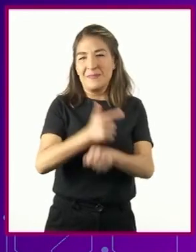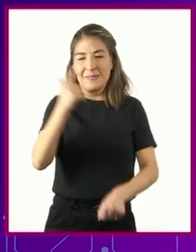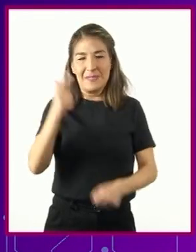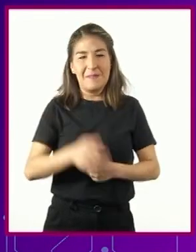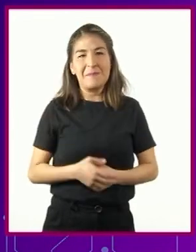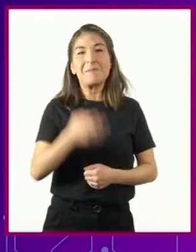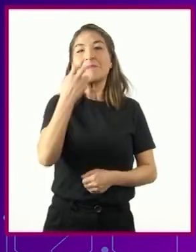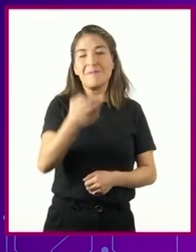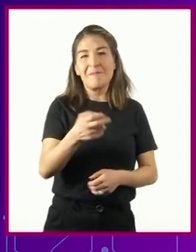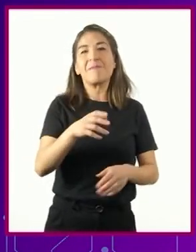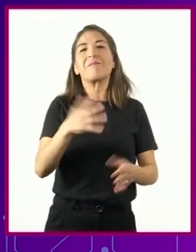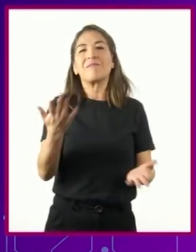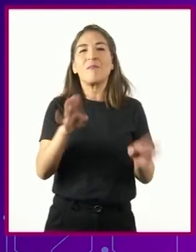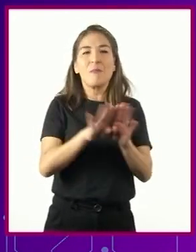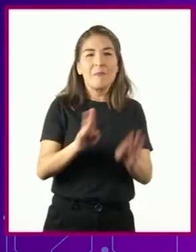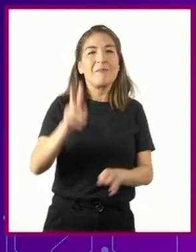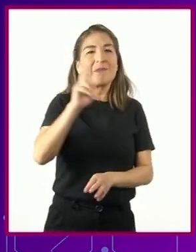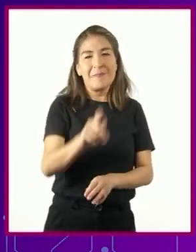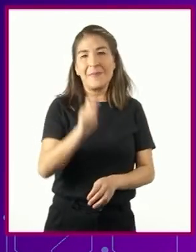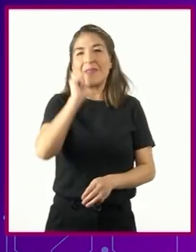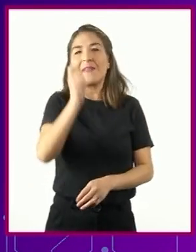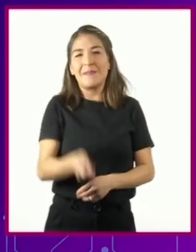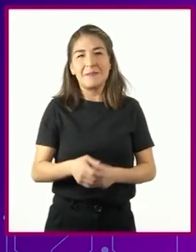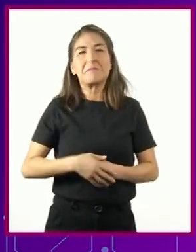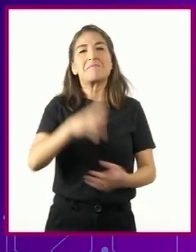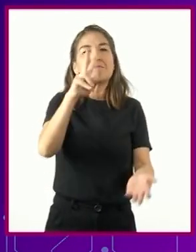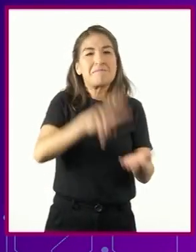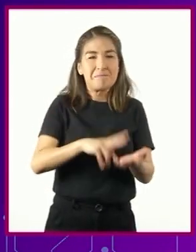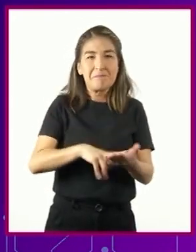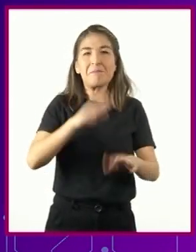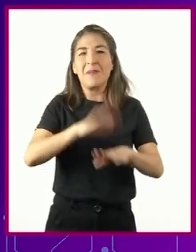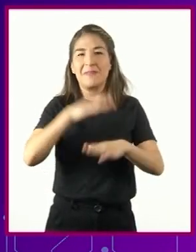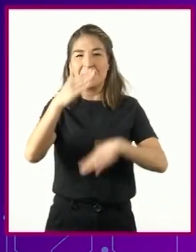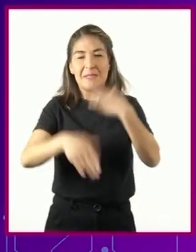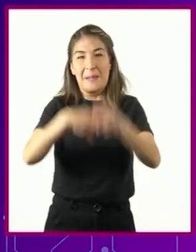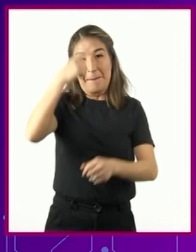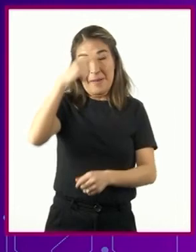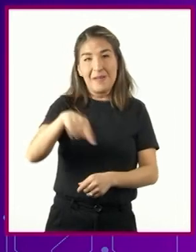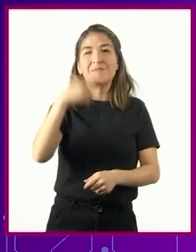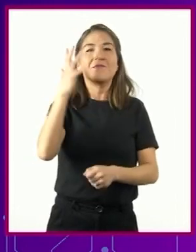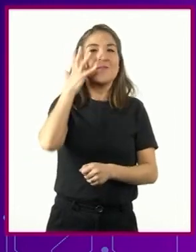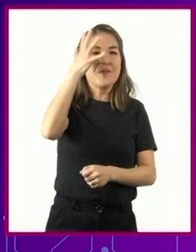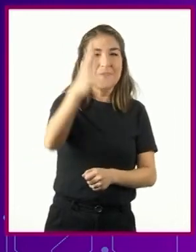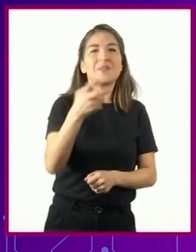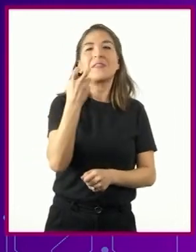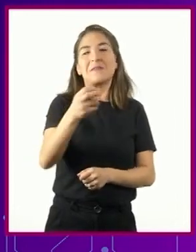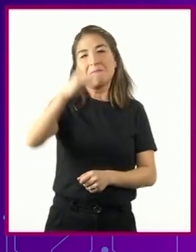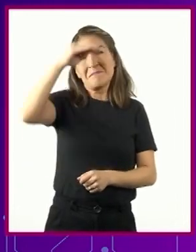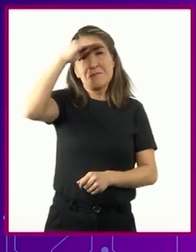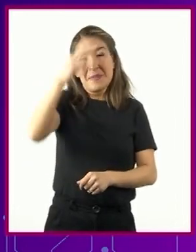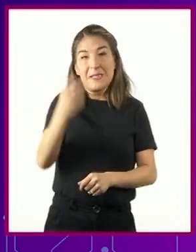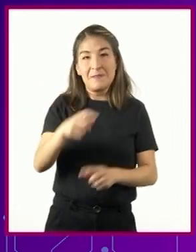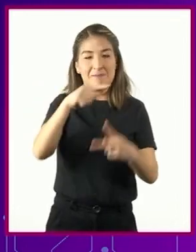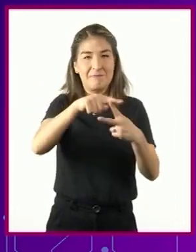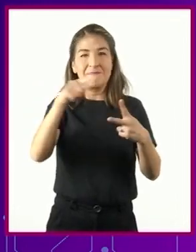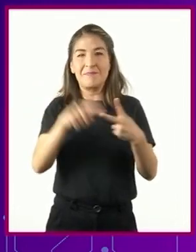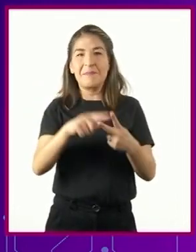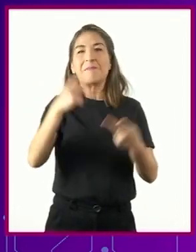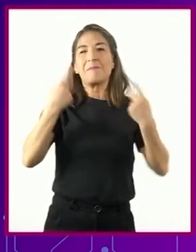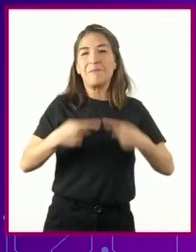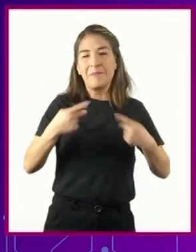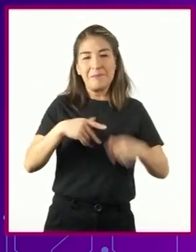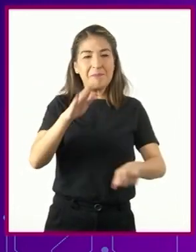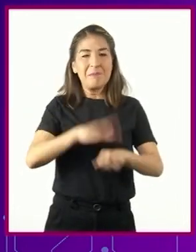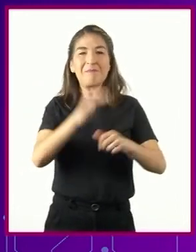Naturalmente, una y otra observación son valederas solo para el presente, suponiendo que estos dos destacados y